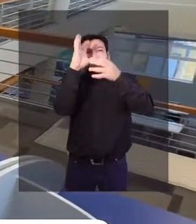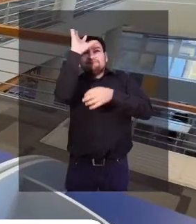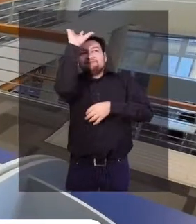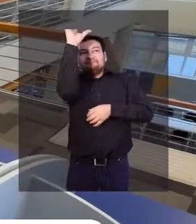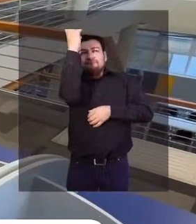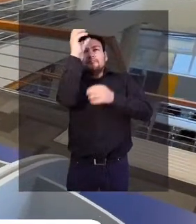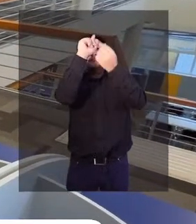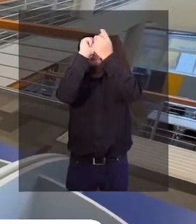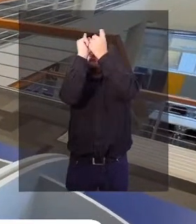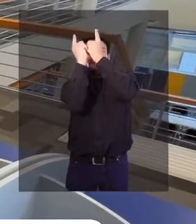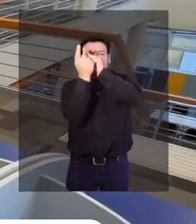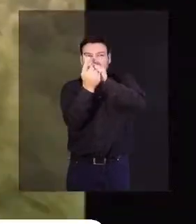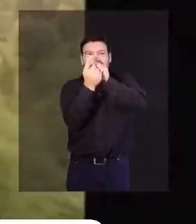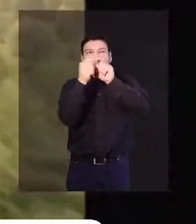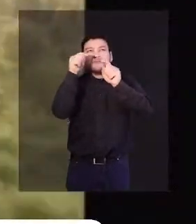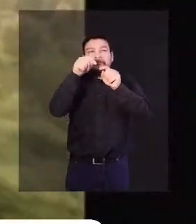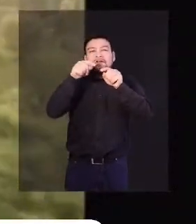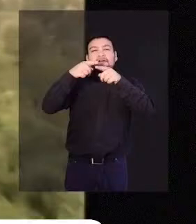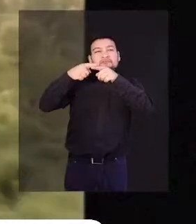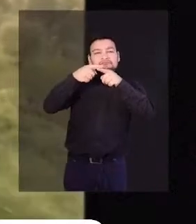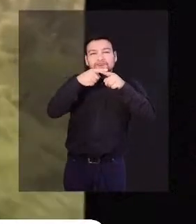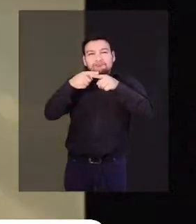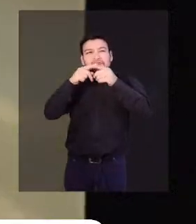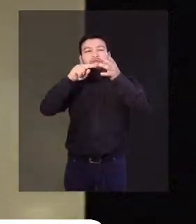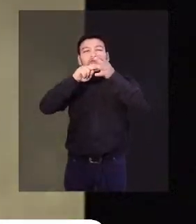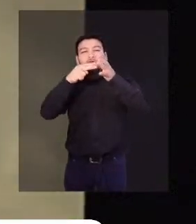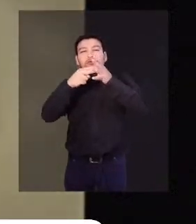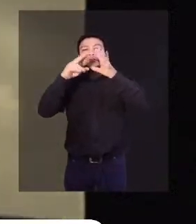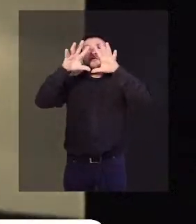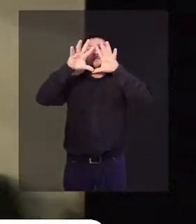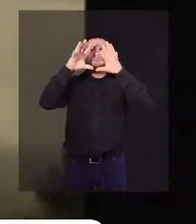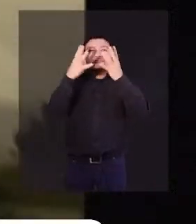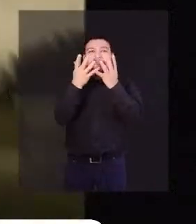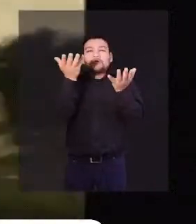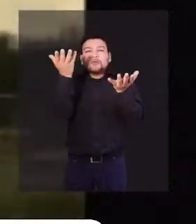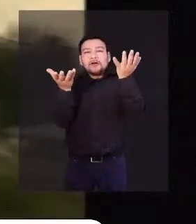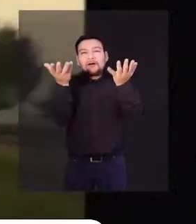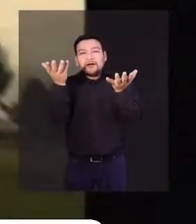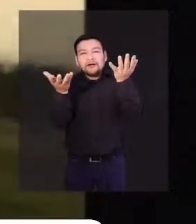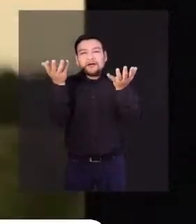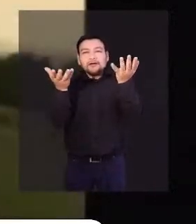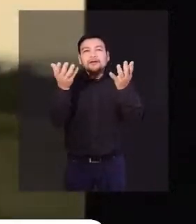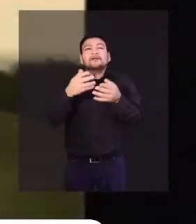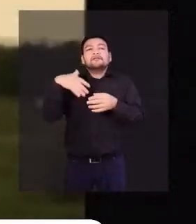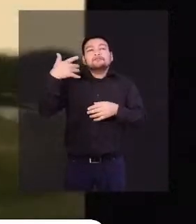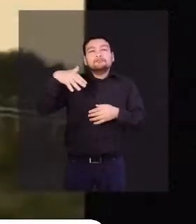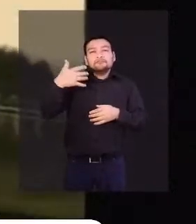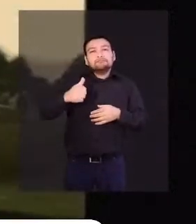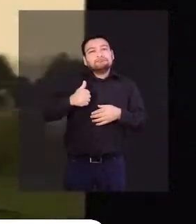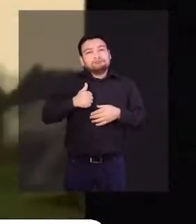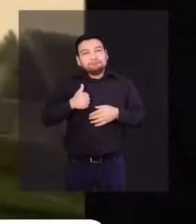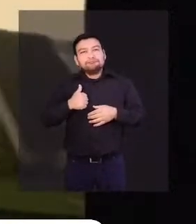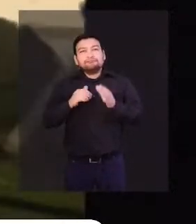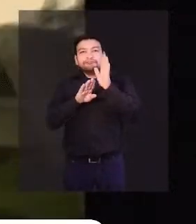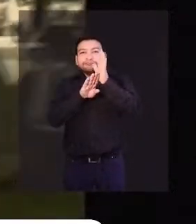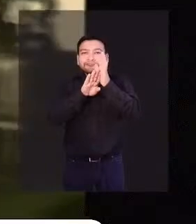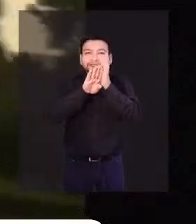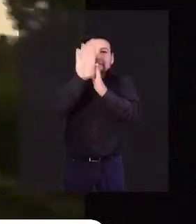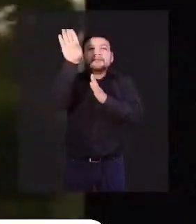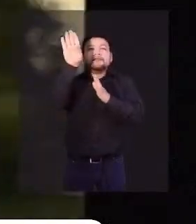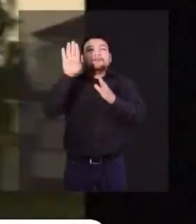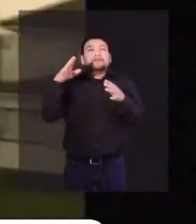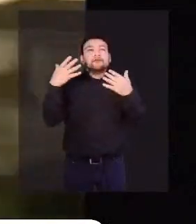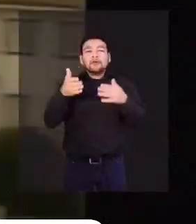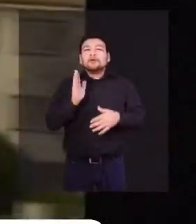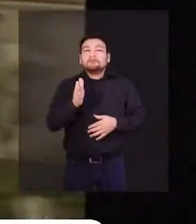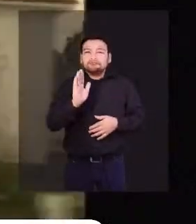exponencial. Nuestra historia se remonta a 1989, cuando la Universidad Austral de Chile abrió sus